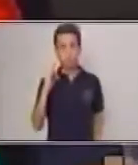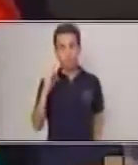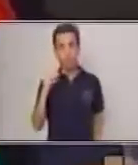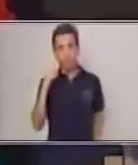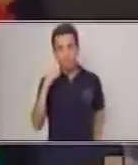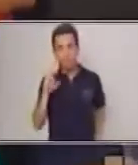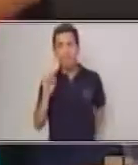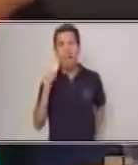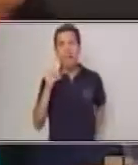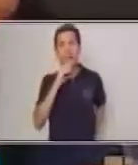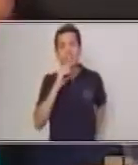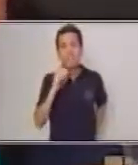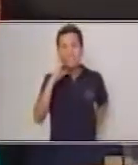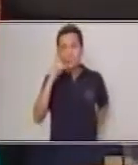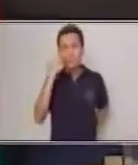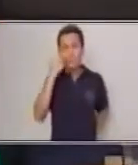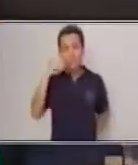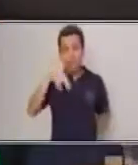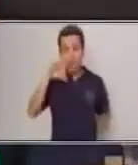era un binomio, dos términos.